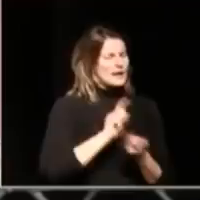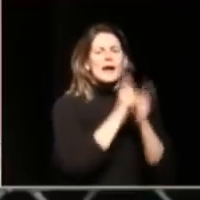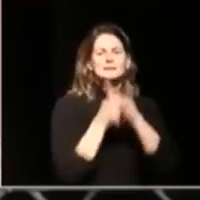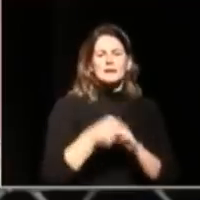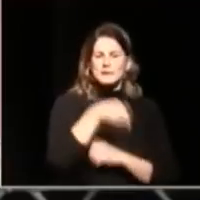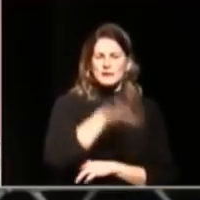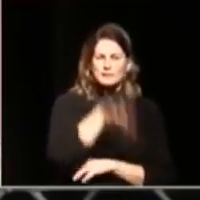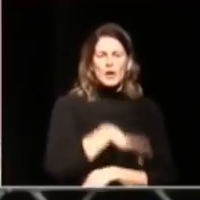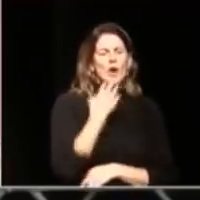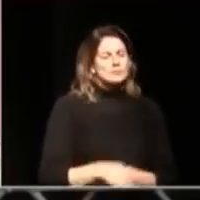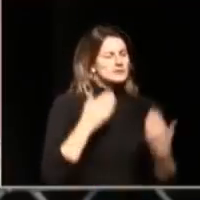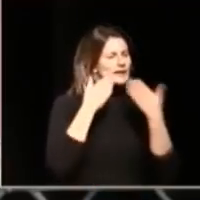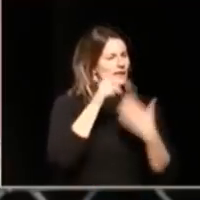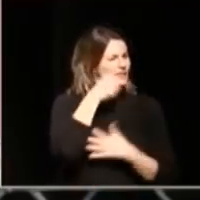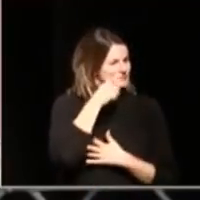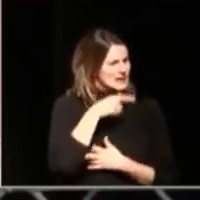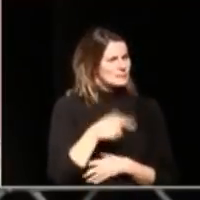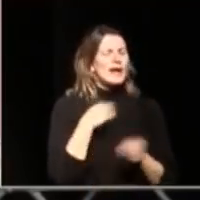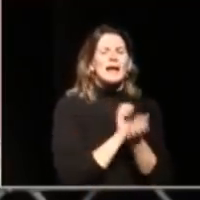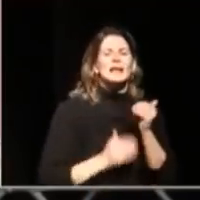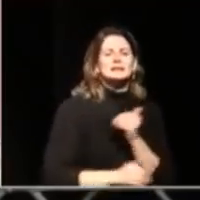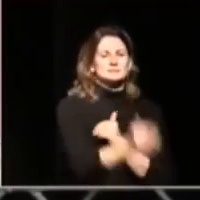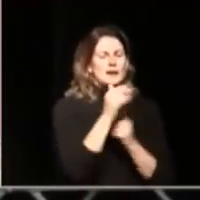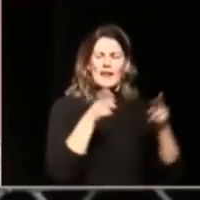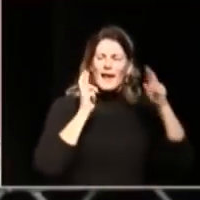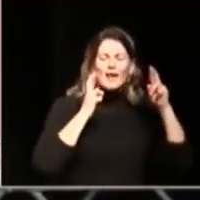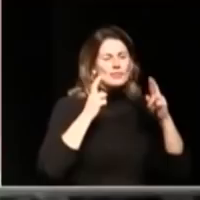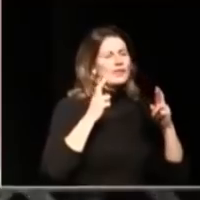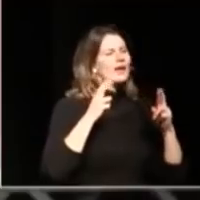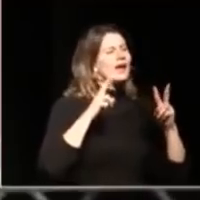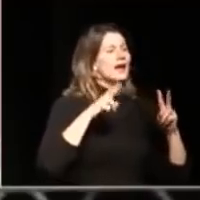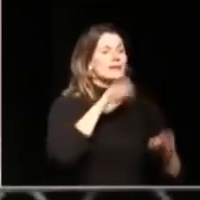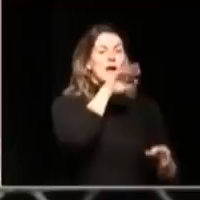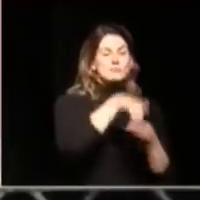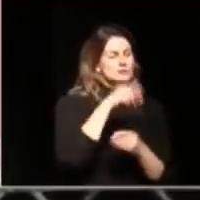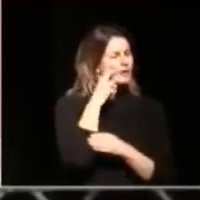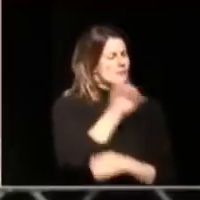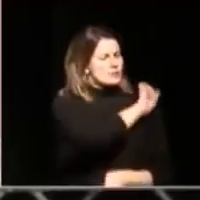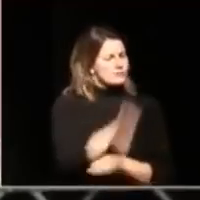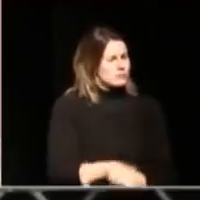Cataluña es posible con Xavi Domènech. Que la esperanza derrote al voto del miedo. Sí se puede. ¡Aplausos!